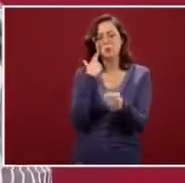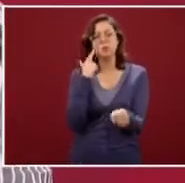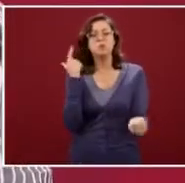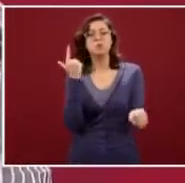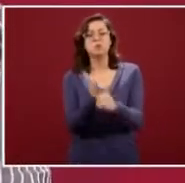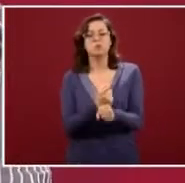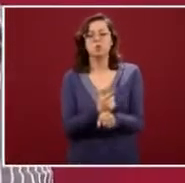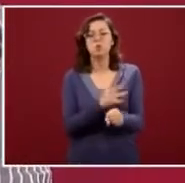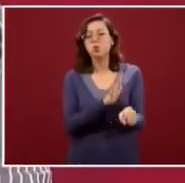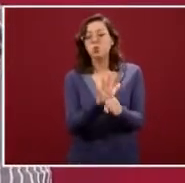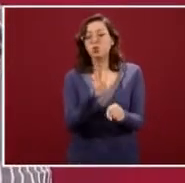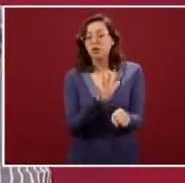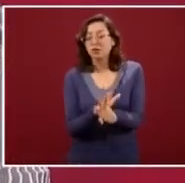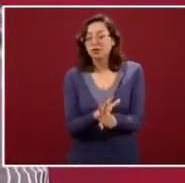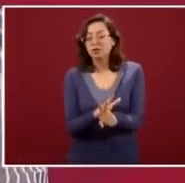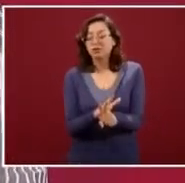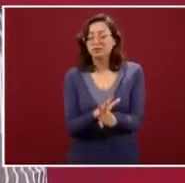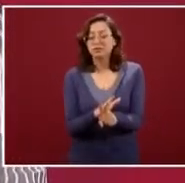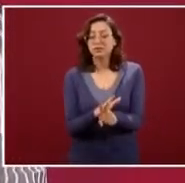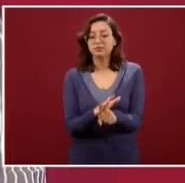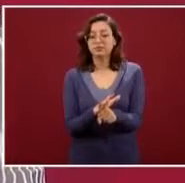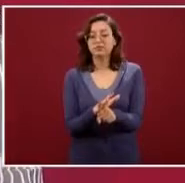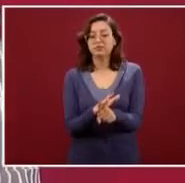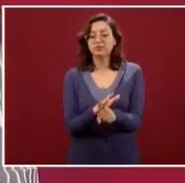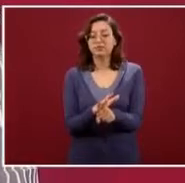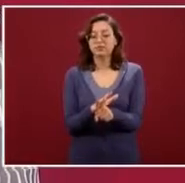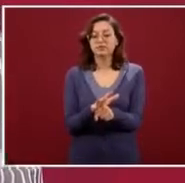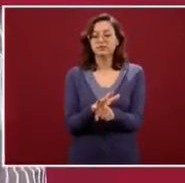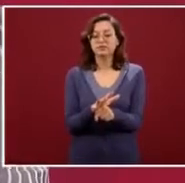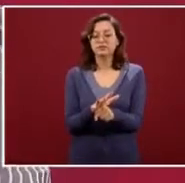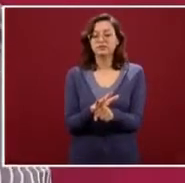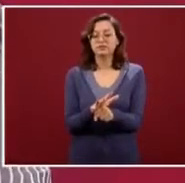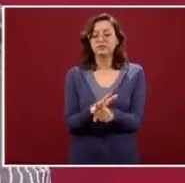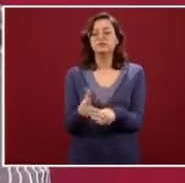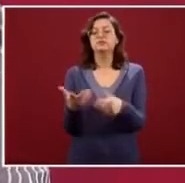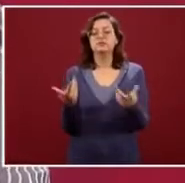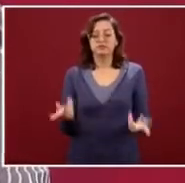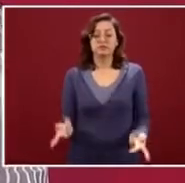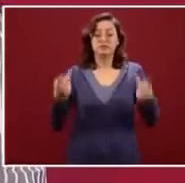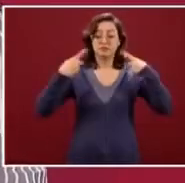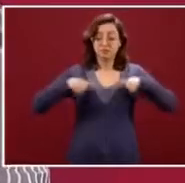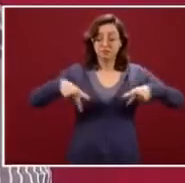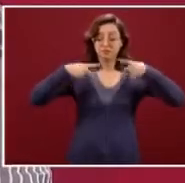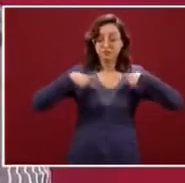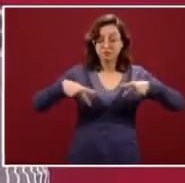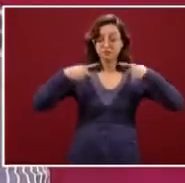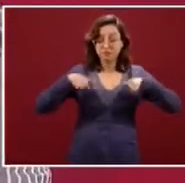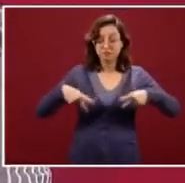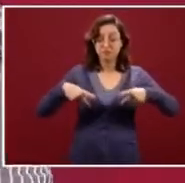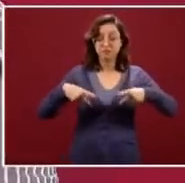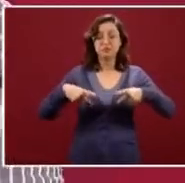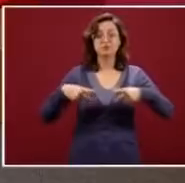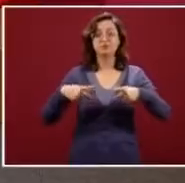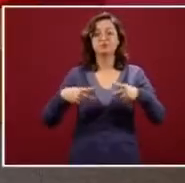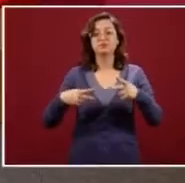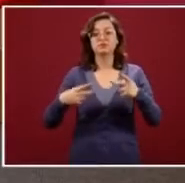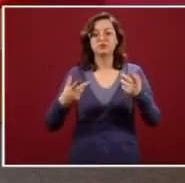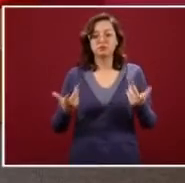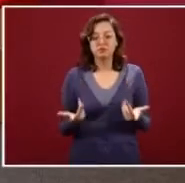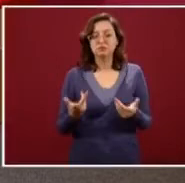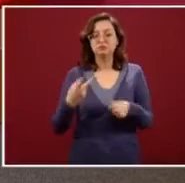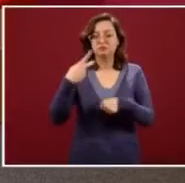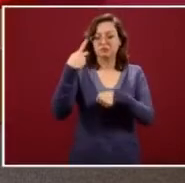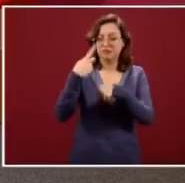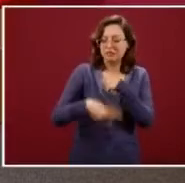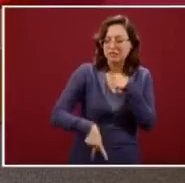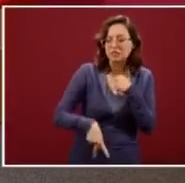identificar precisamente ¿cómo garantizamos que las personas que se encuentran en las categorías de riesgo